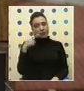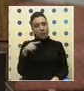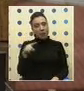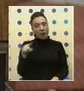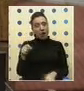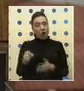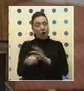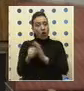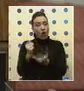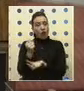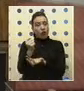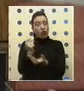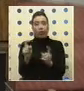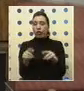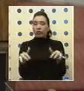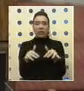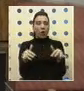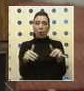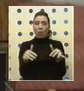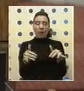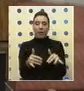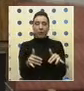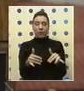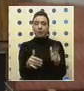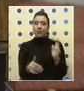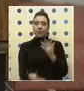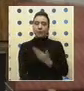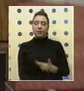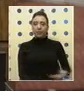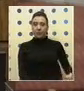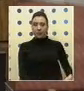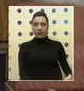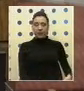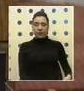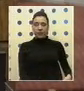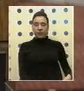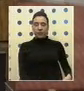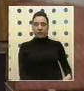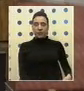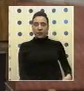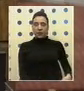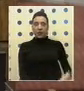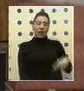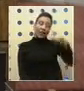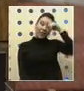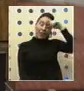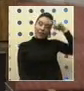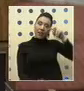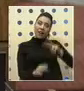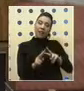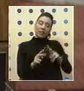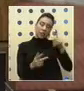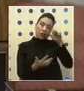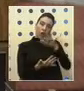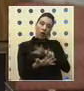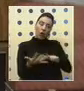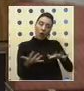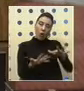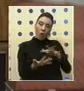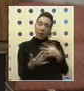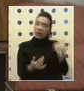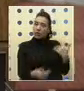esos recursos no se están utilizando. Señor Presidente, decir que cada verano se generan complicaciones de